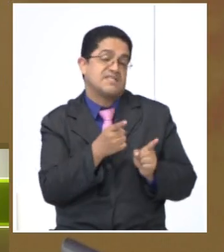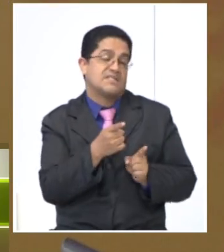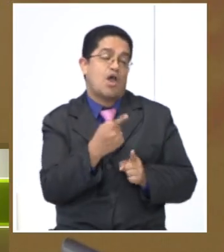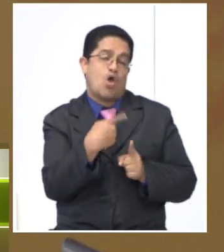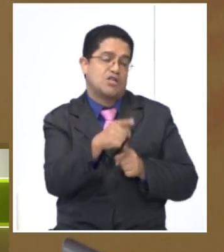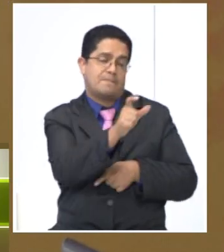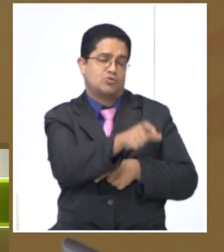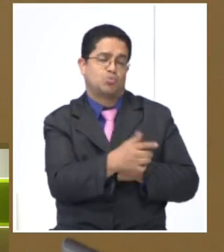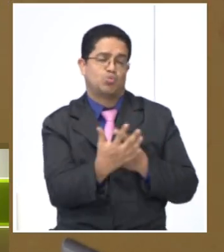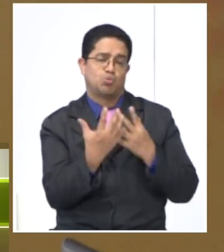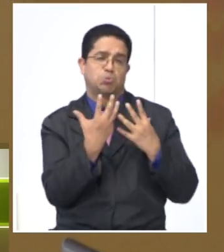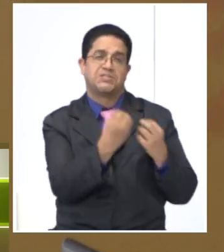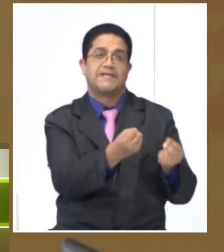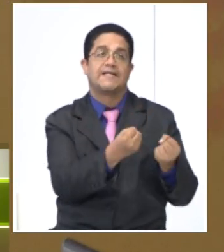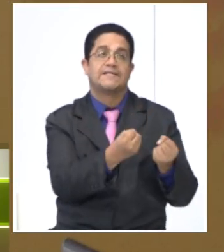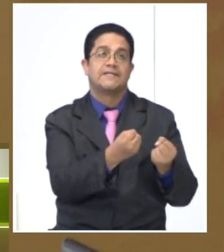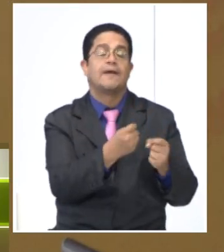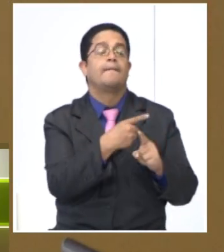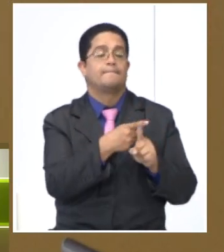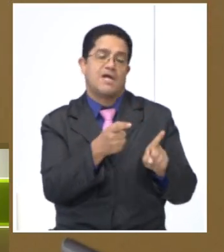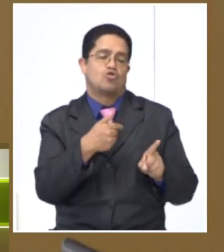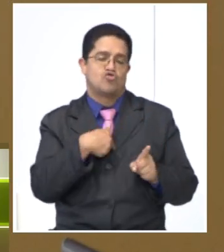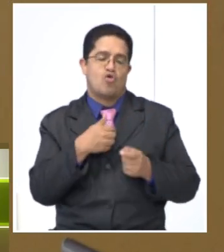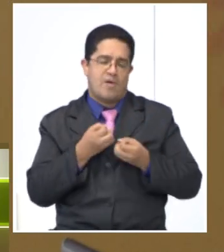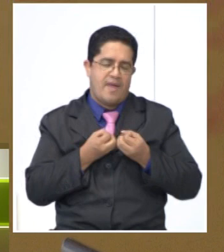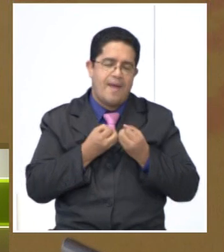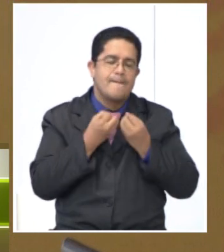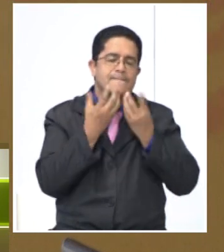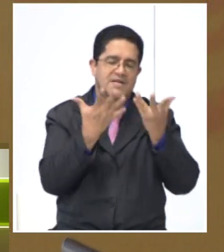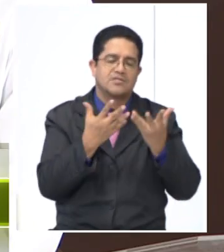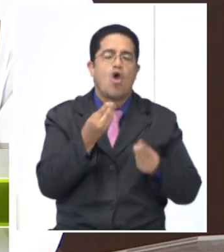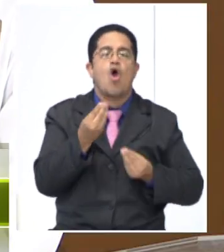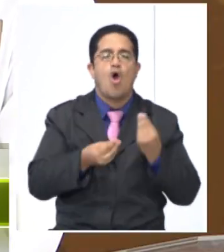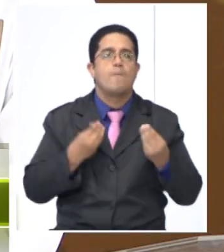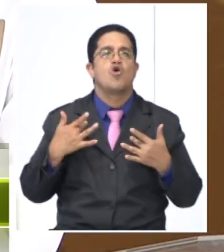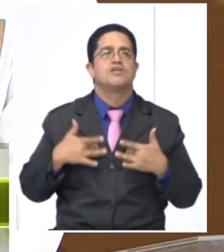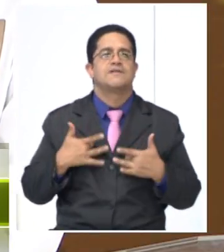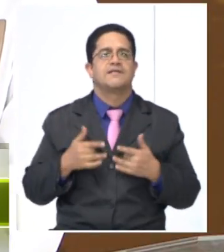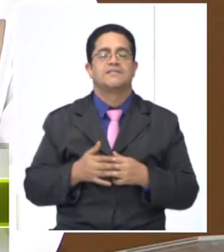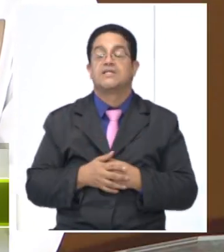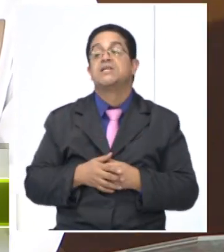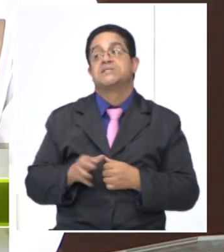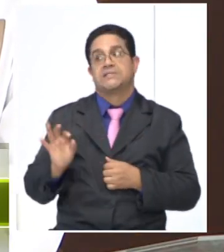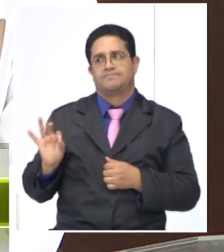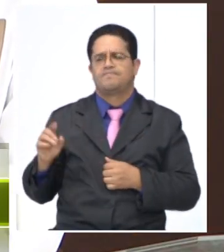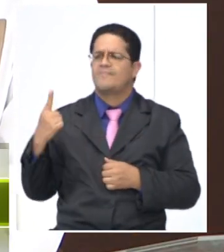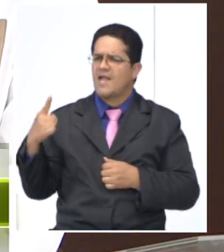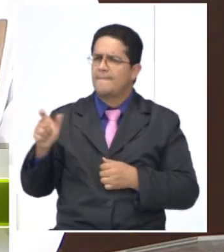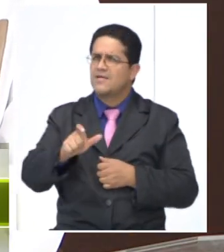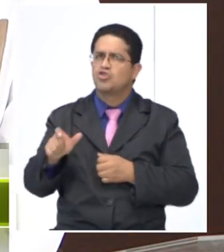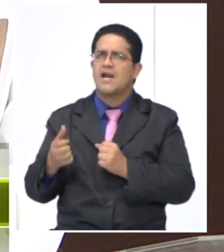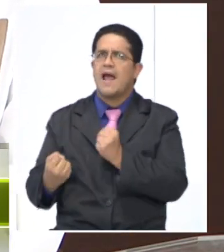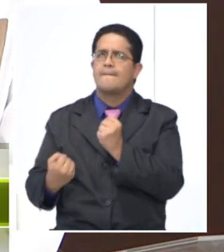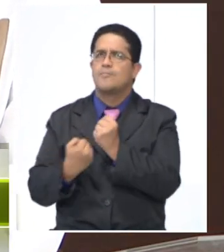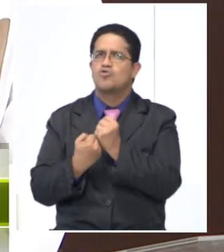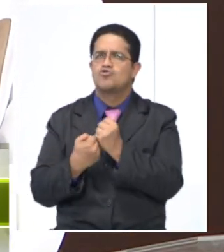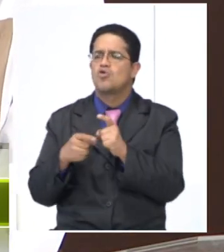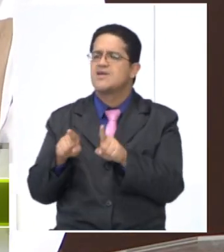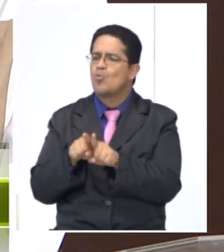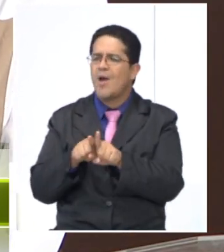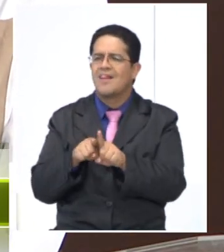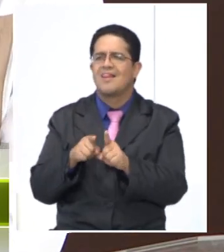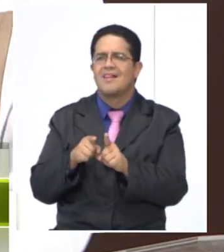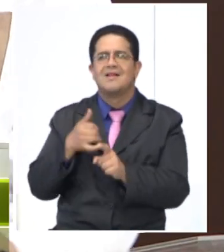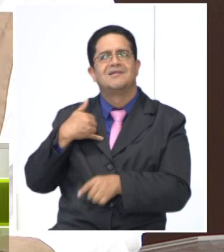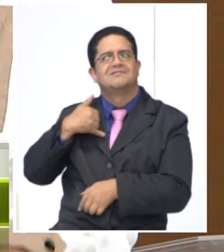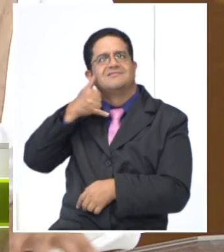totalidad, pues aquí estoy expresándote lo que siento. Por supuesto. Cuando tenemos esa red de apoyo es como casi que si tuviésemos un número de emergencia